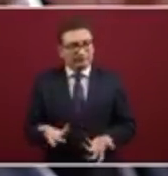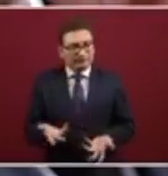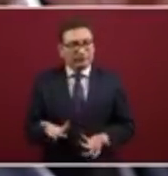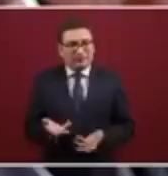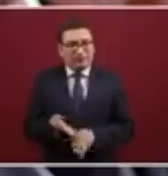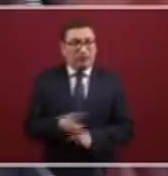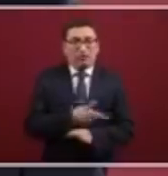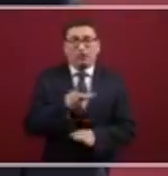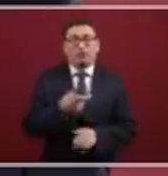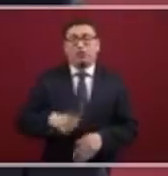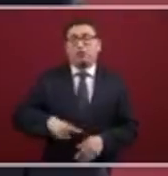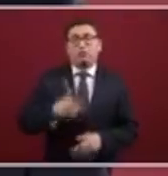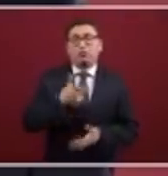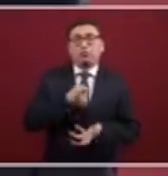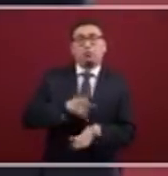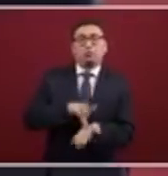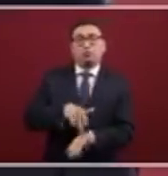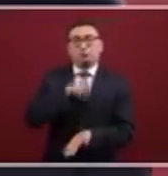presupuesto